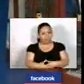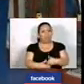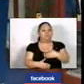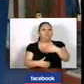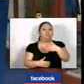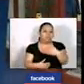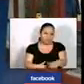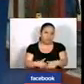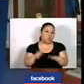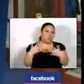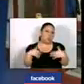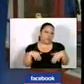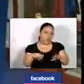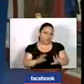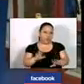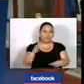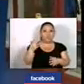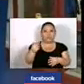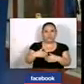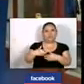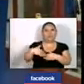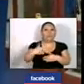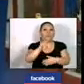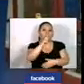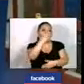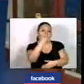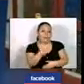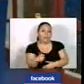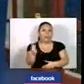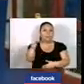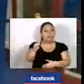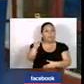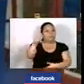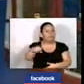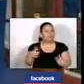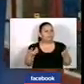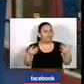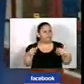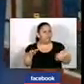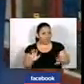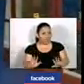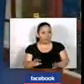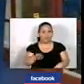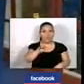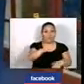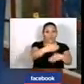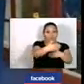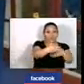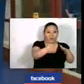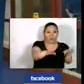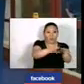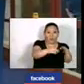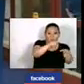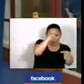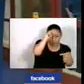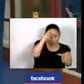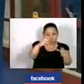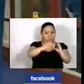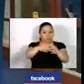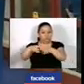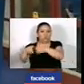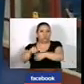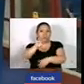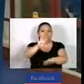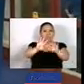desarrollar con normalidad dos días después. Pero hasta la fecha ya las 49 mesas que se instalaron